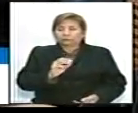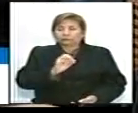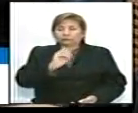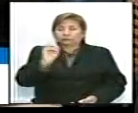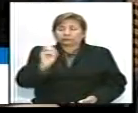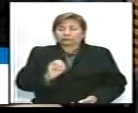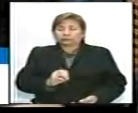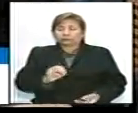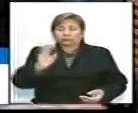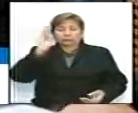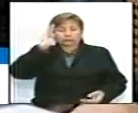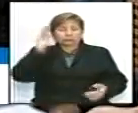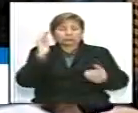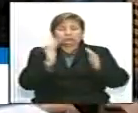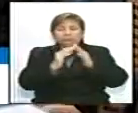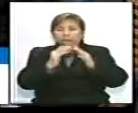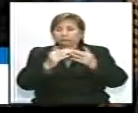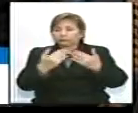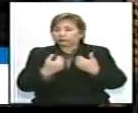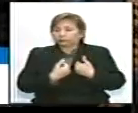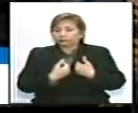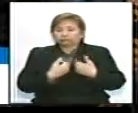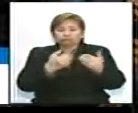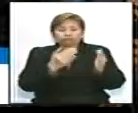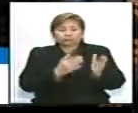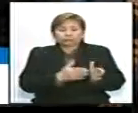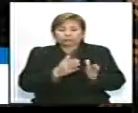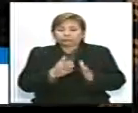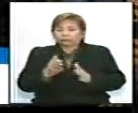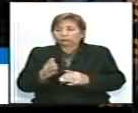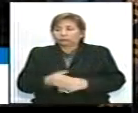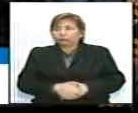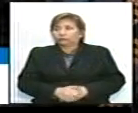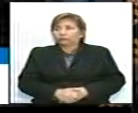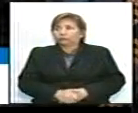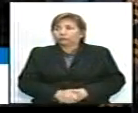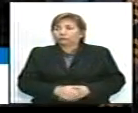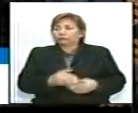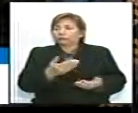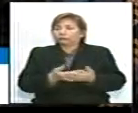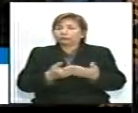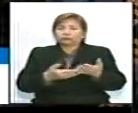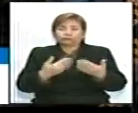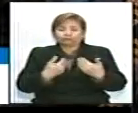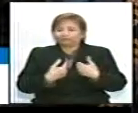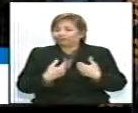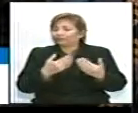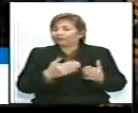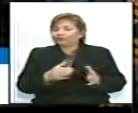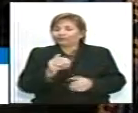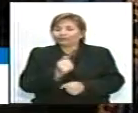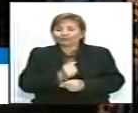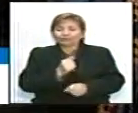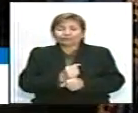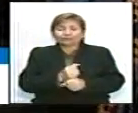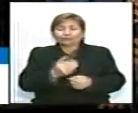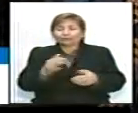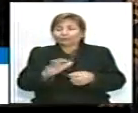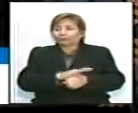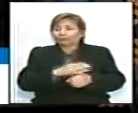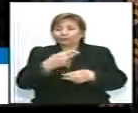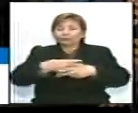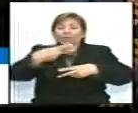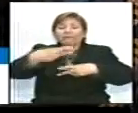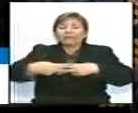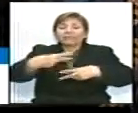36% de las comisarías no tengan un plan de comisarías no tengan un plan de trabajo anual de capacitación de juntas